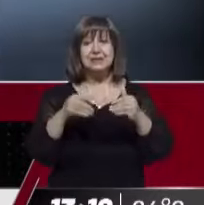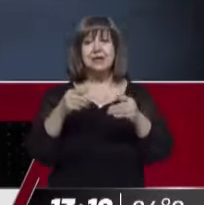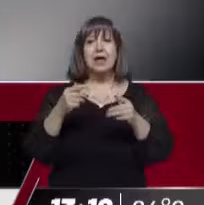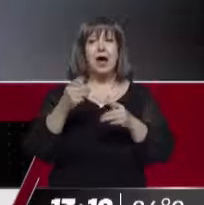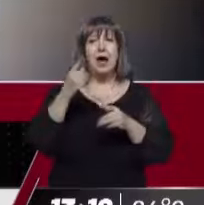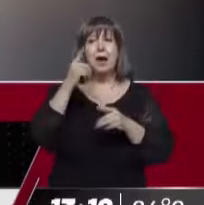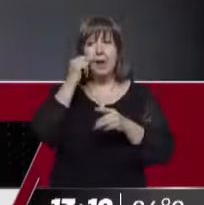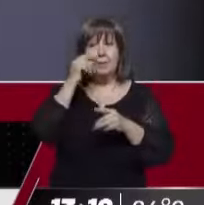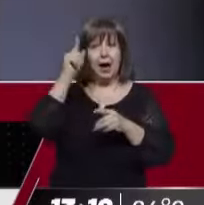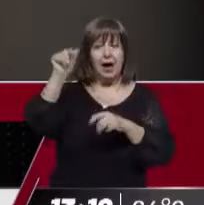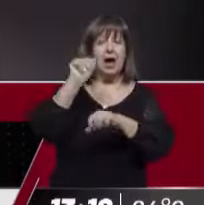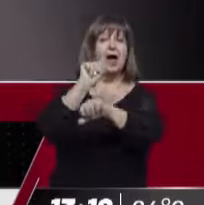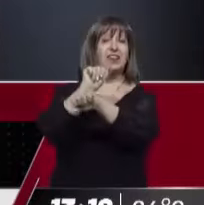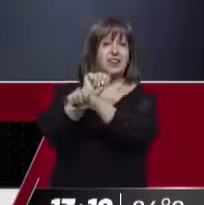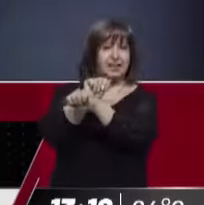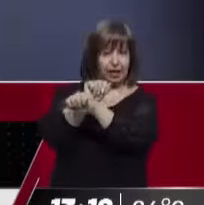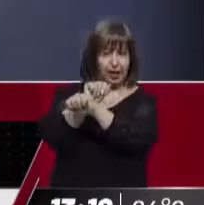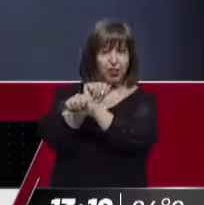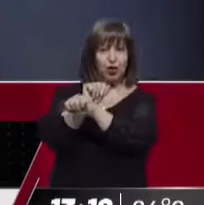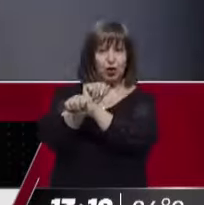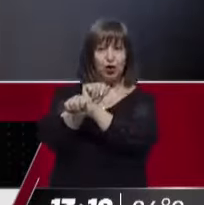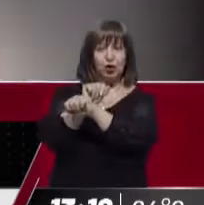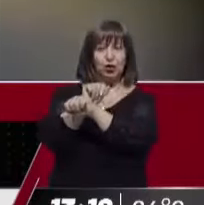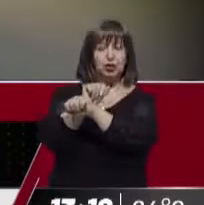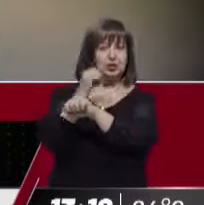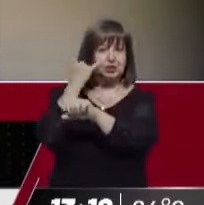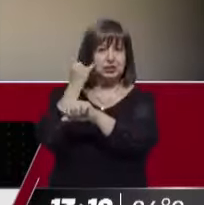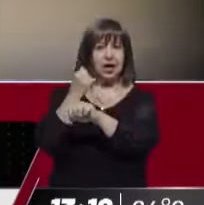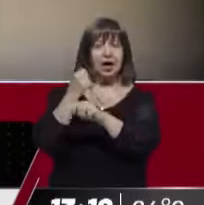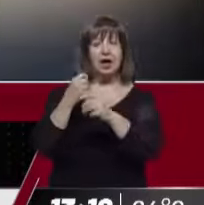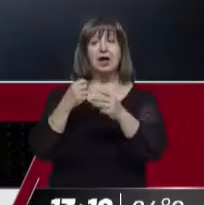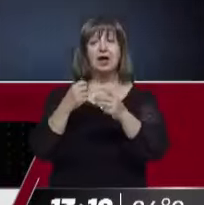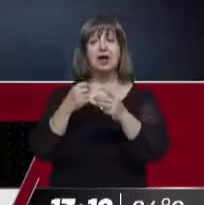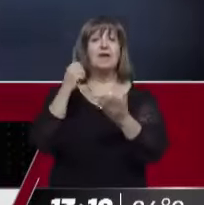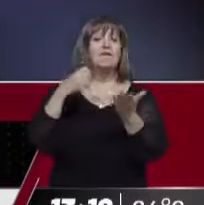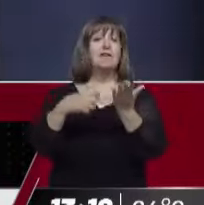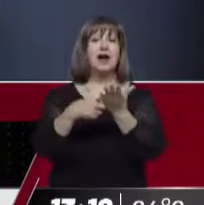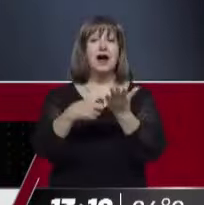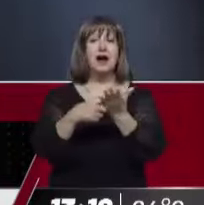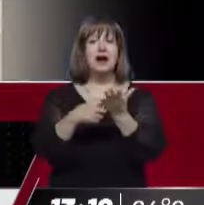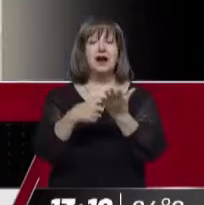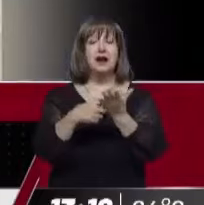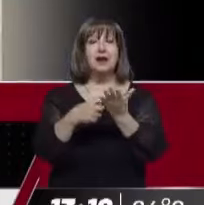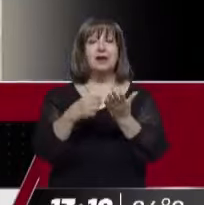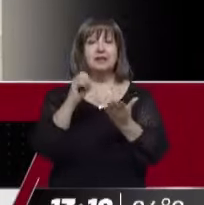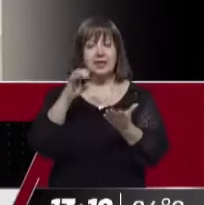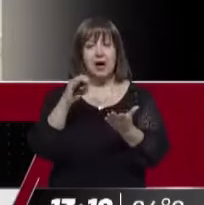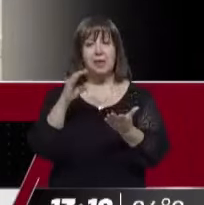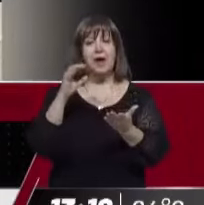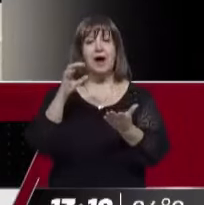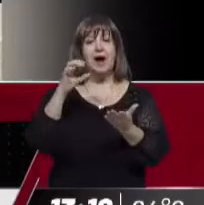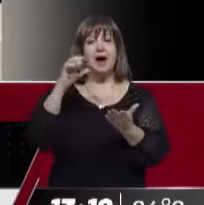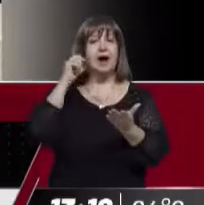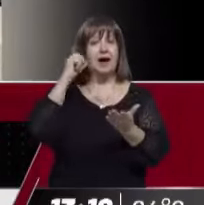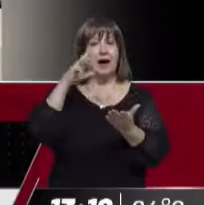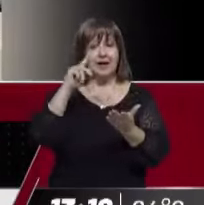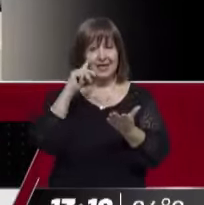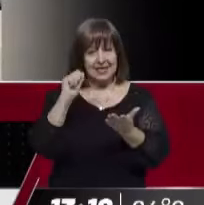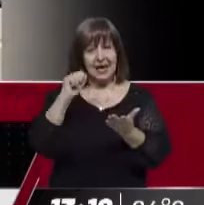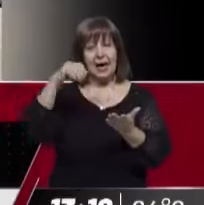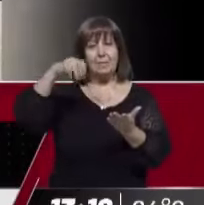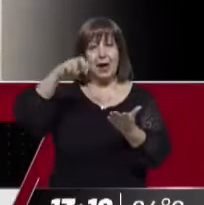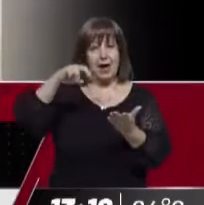quedó demorado, lo que dice el parte oficial, y que está interviniendo el fiscal de robos y hurtos, que es José Manuel García